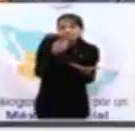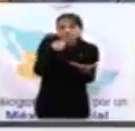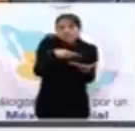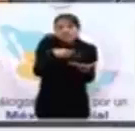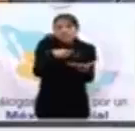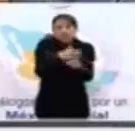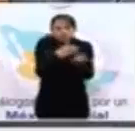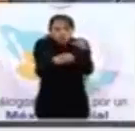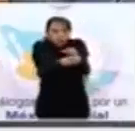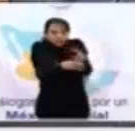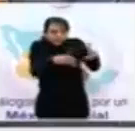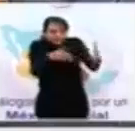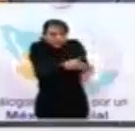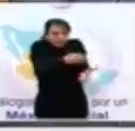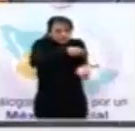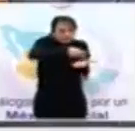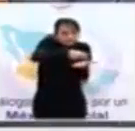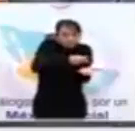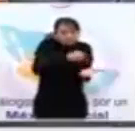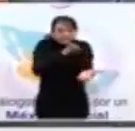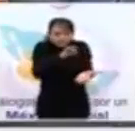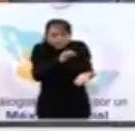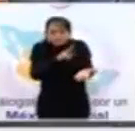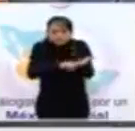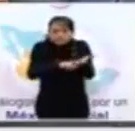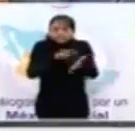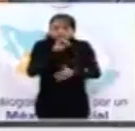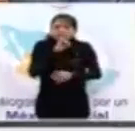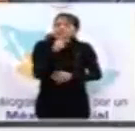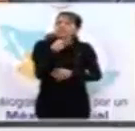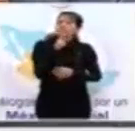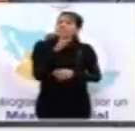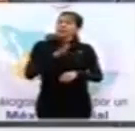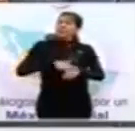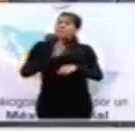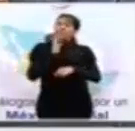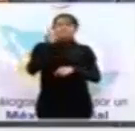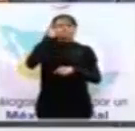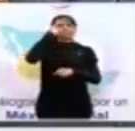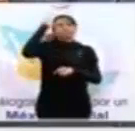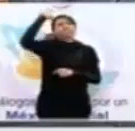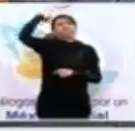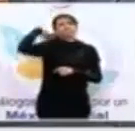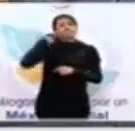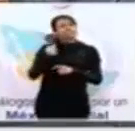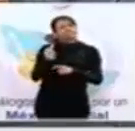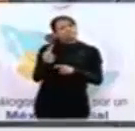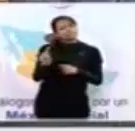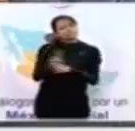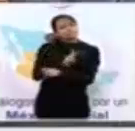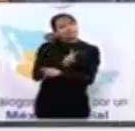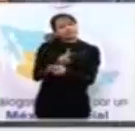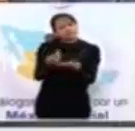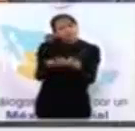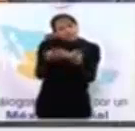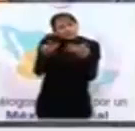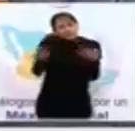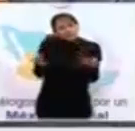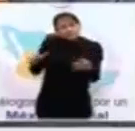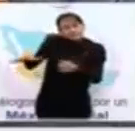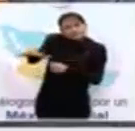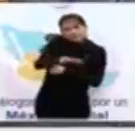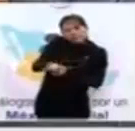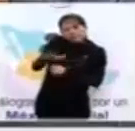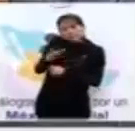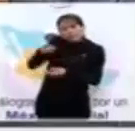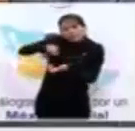producto, más allá de las cadenas de valor, esta concepción integral de la economía del territorio en la cual están insertos los productores y los